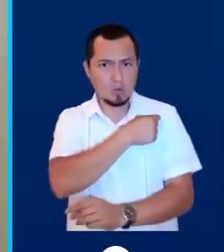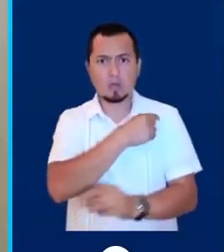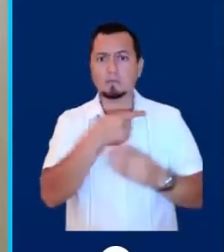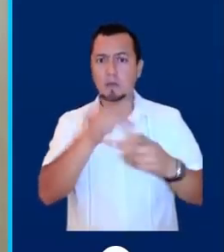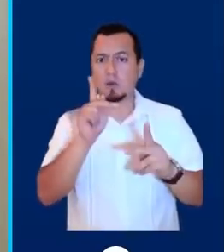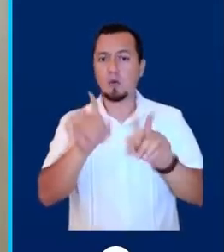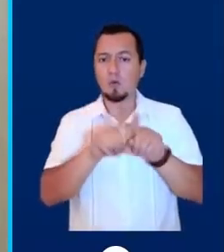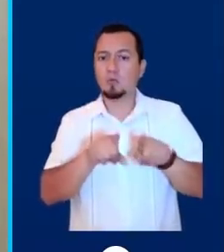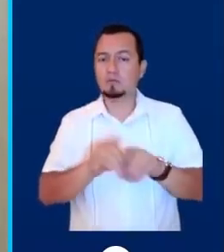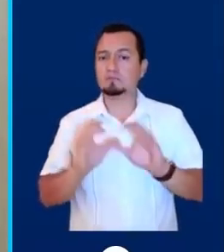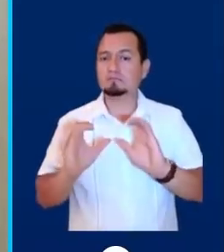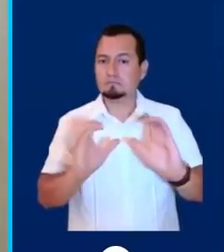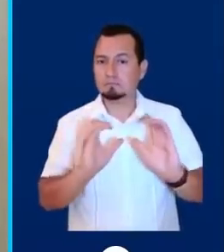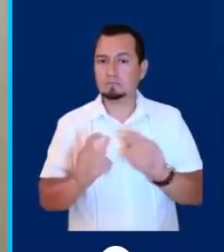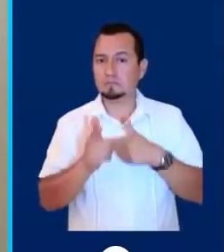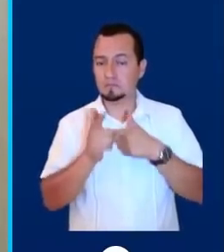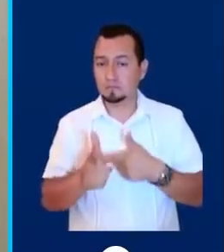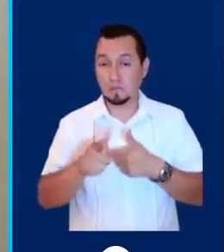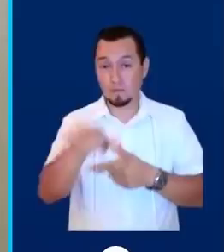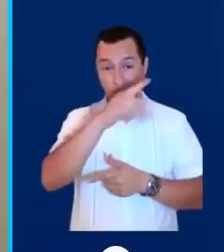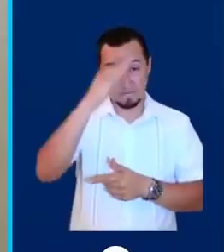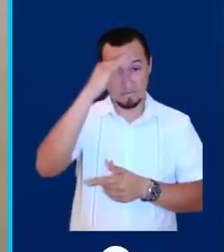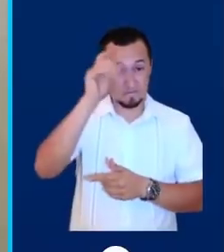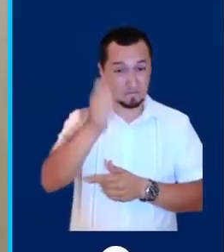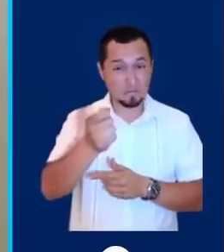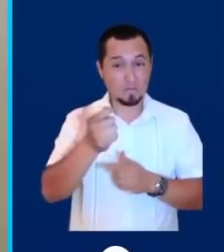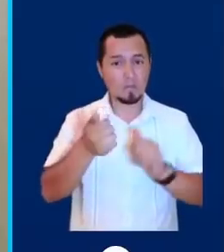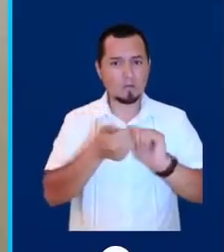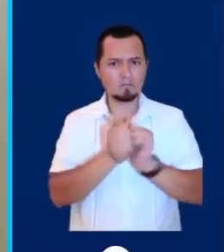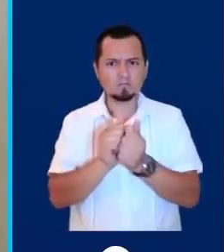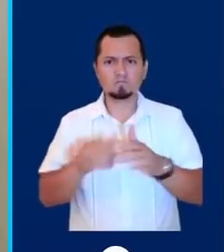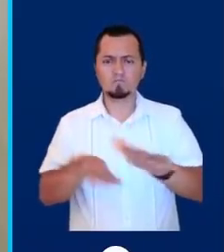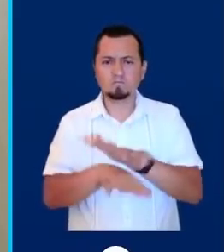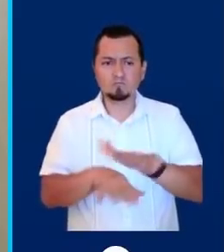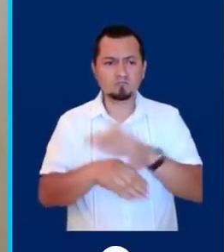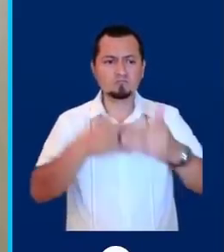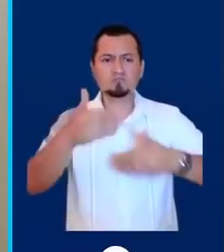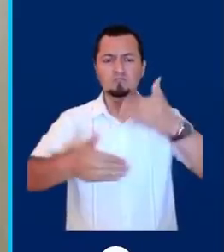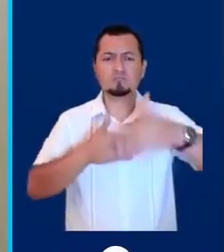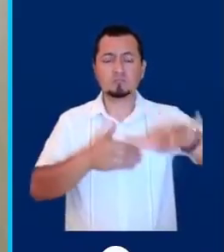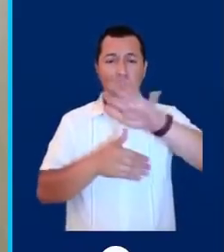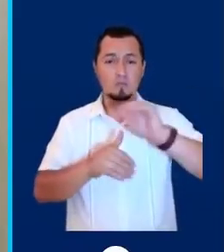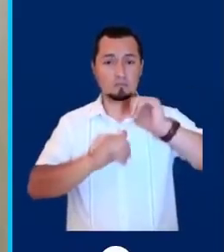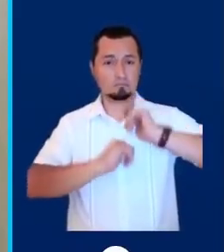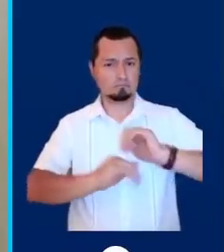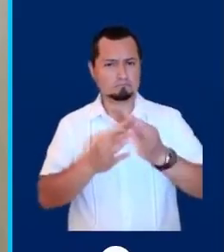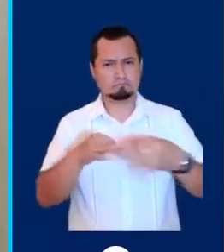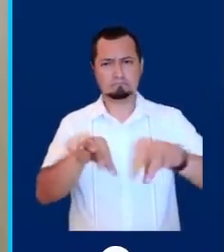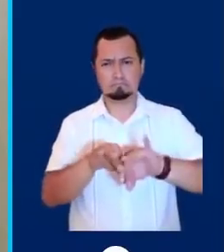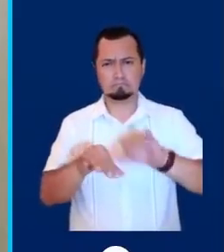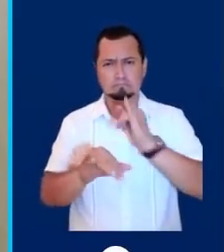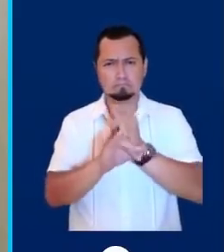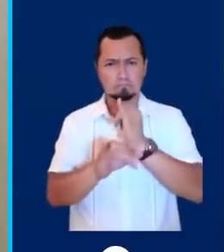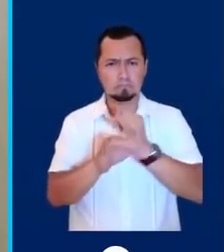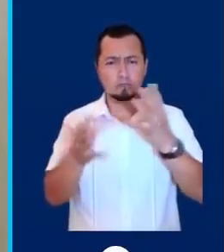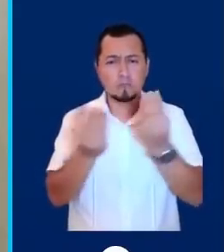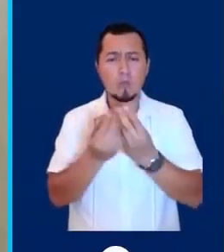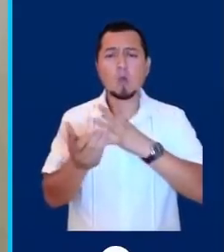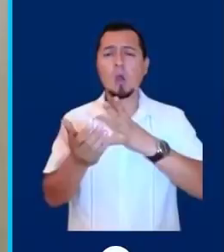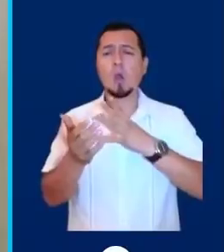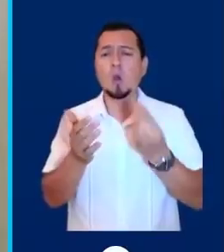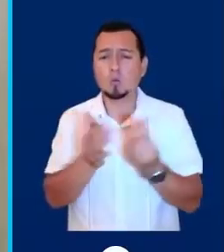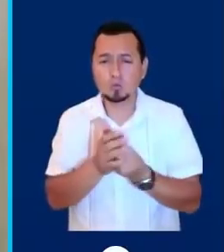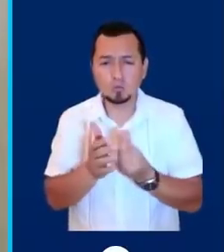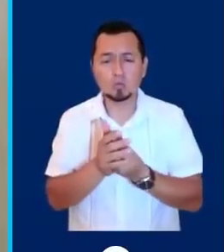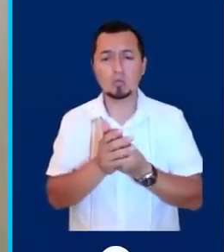han pasado por un proceso en donde la transformación digital va a ayudar mucho como herramienta, ya que tenemos cursos